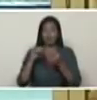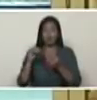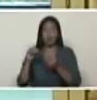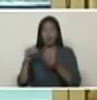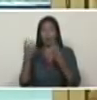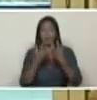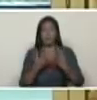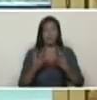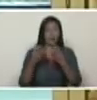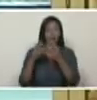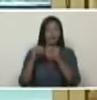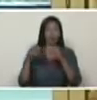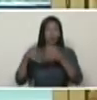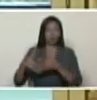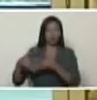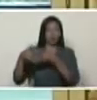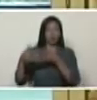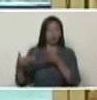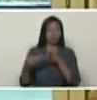colaterales,